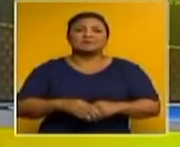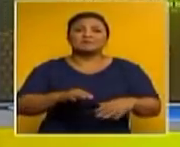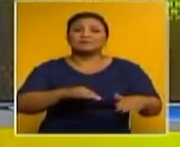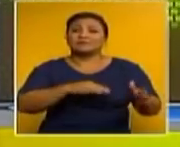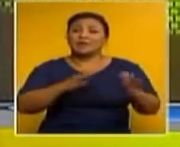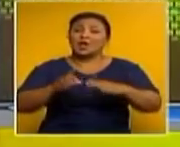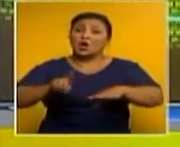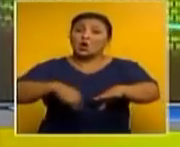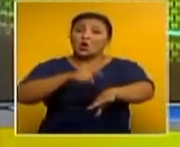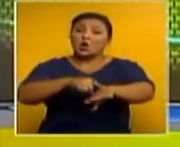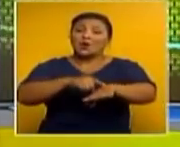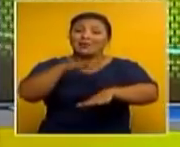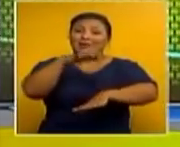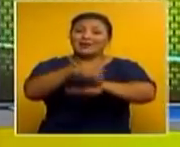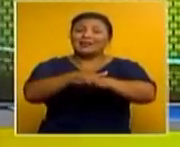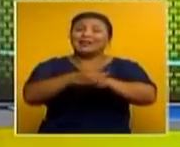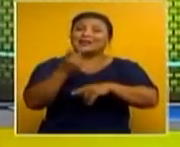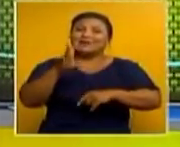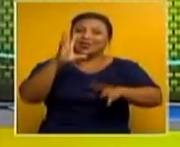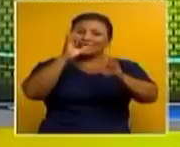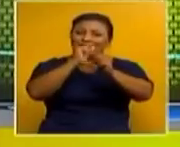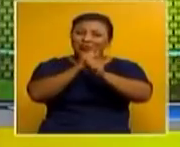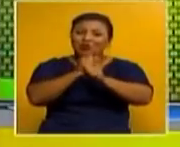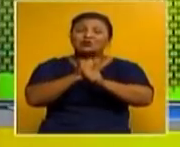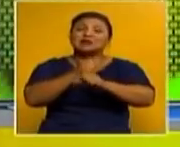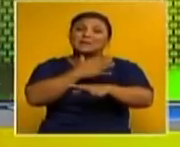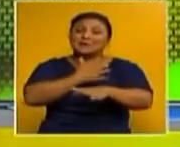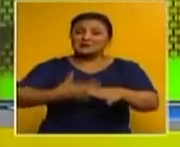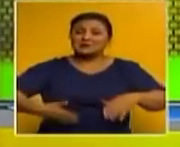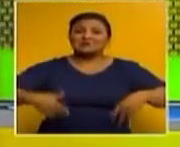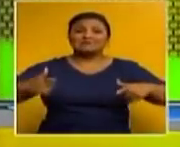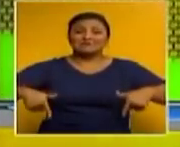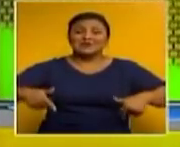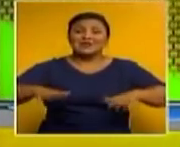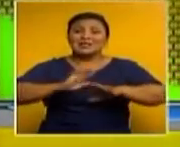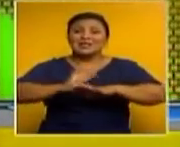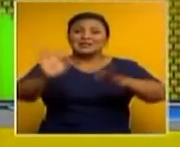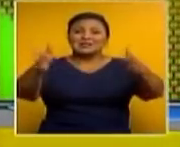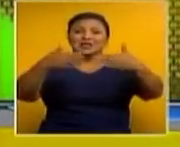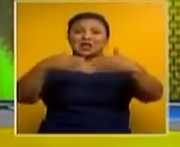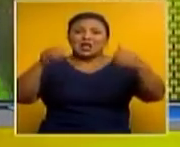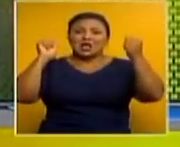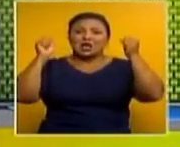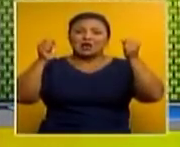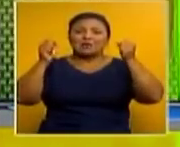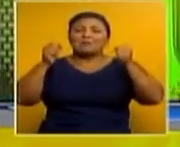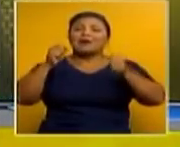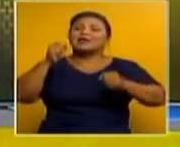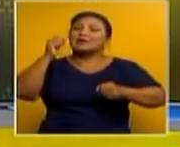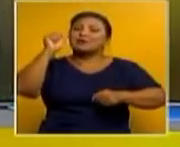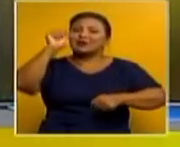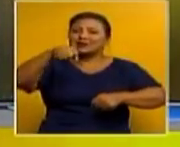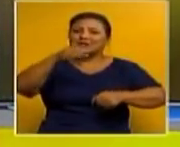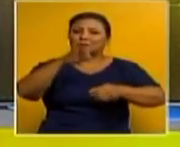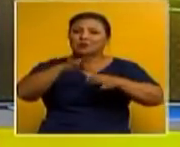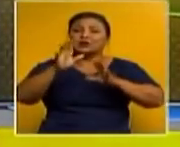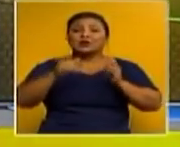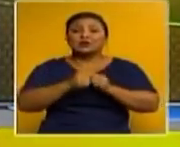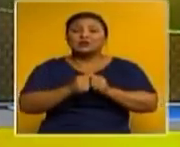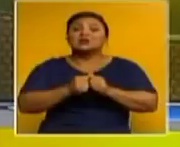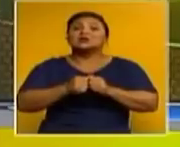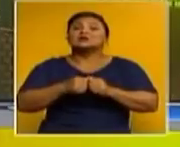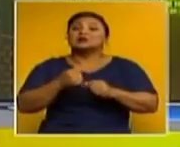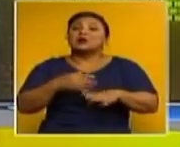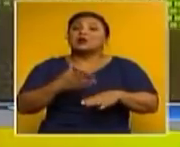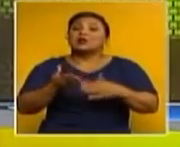Bueno, y en horas de la tarde y también noche, el presidente Lenín Moreno ha hecho ya su cierre de campaña por el sí para la consulta popular y